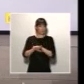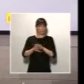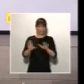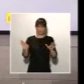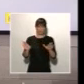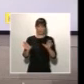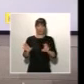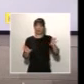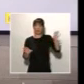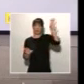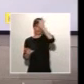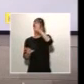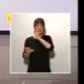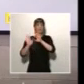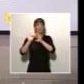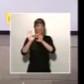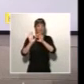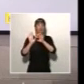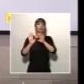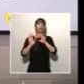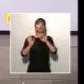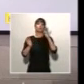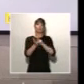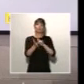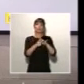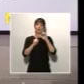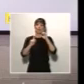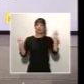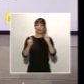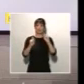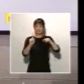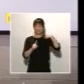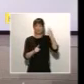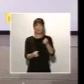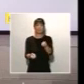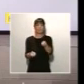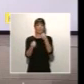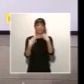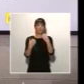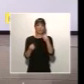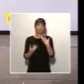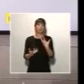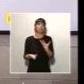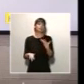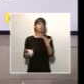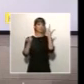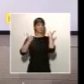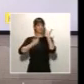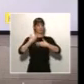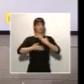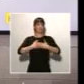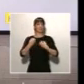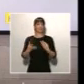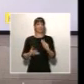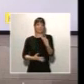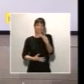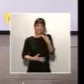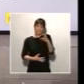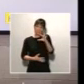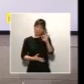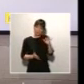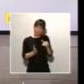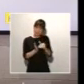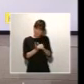autónomas, pero tras decretarse el estado de alarma la información ha fluido mucho mejor y las 350.000, la cifra de